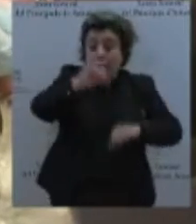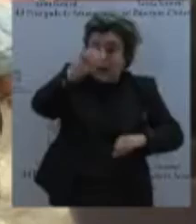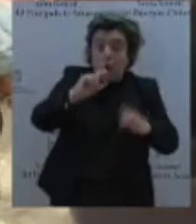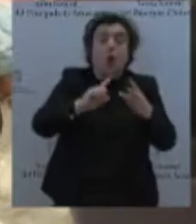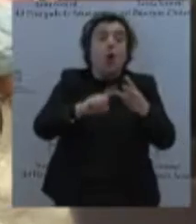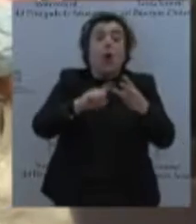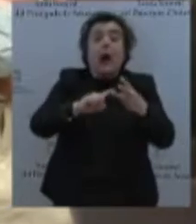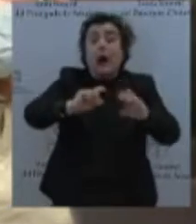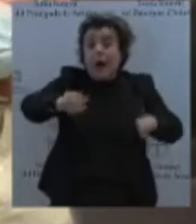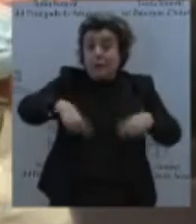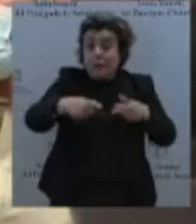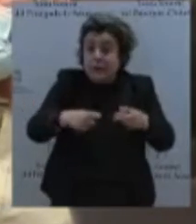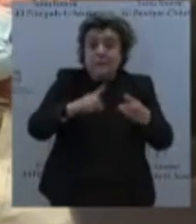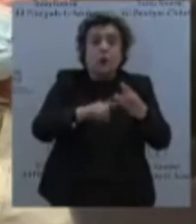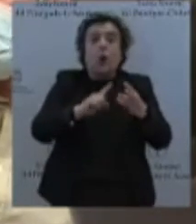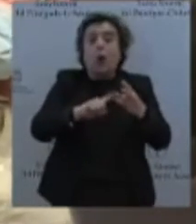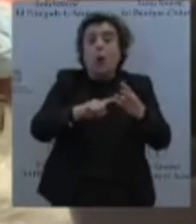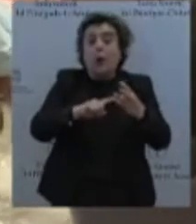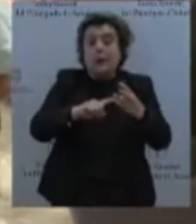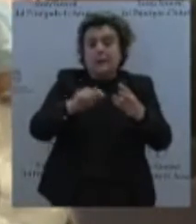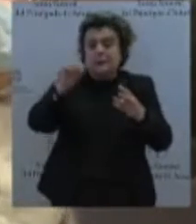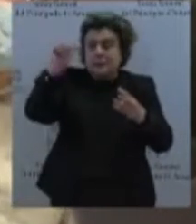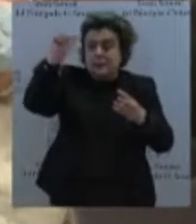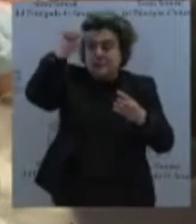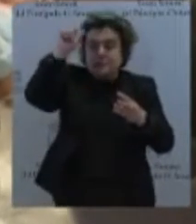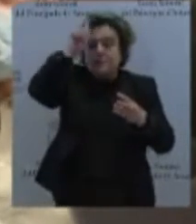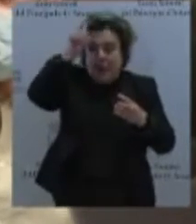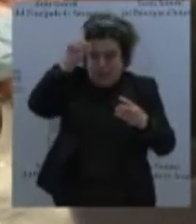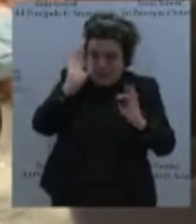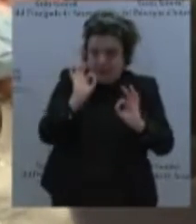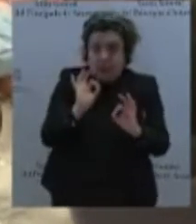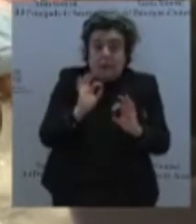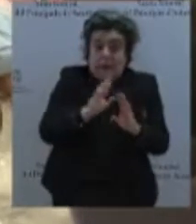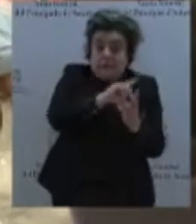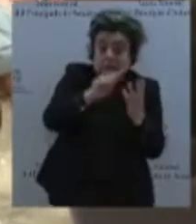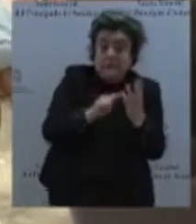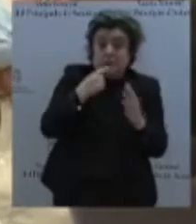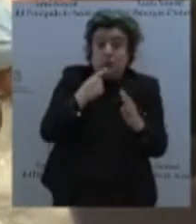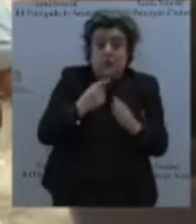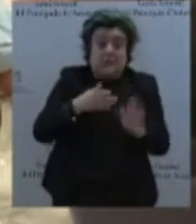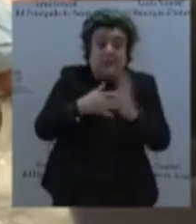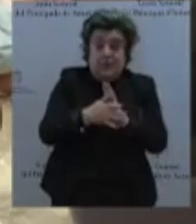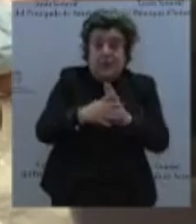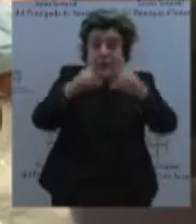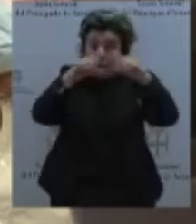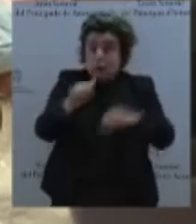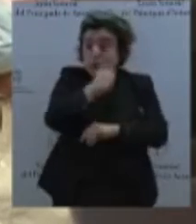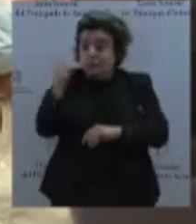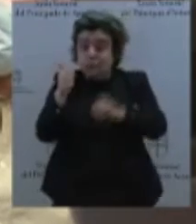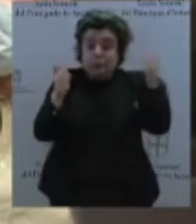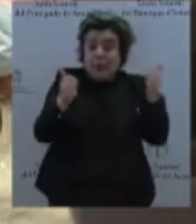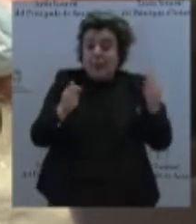en el área central. De ese modo, el paciente de las salas debe desplazarse bien a Luca, bien a Monte Naranco para una rehabilitación prolongada en régimen